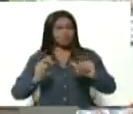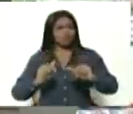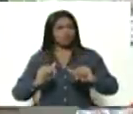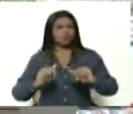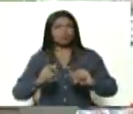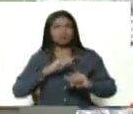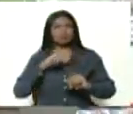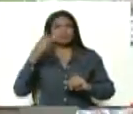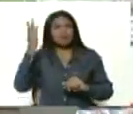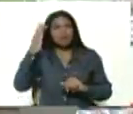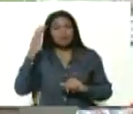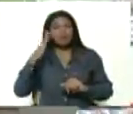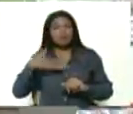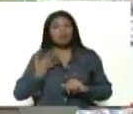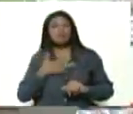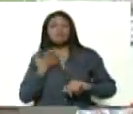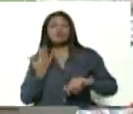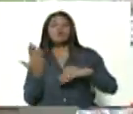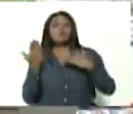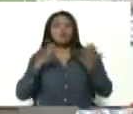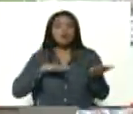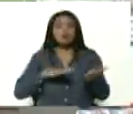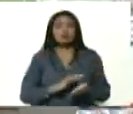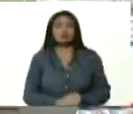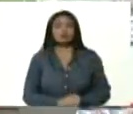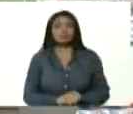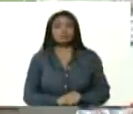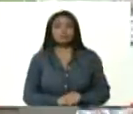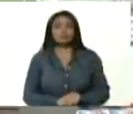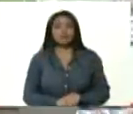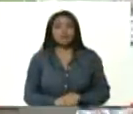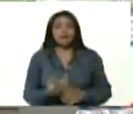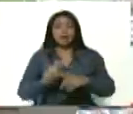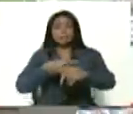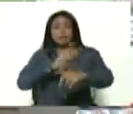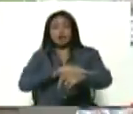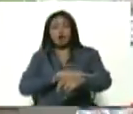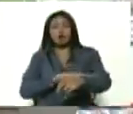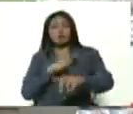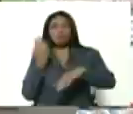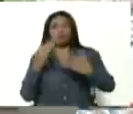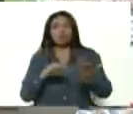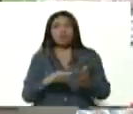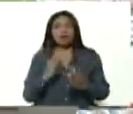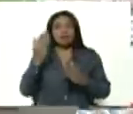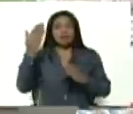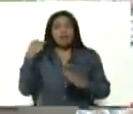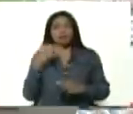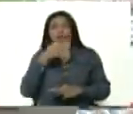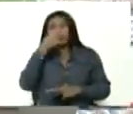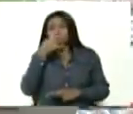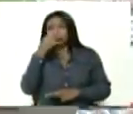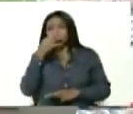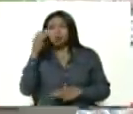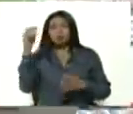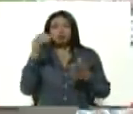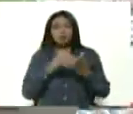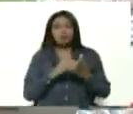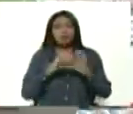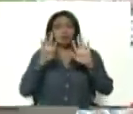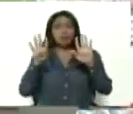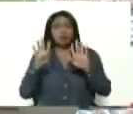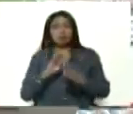es mortal. 10 veces más mortal que la pandemia de gripe del año